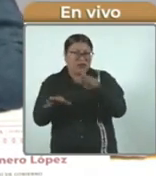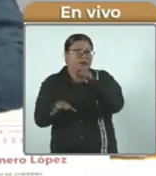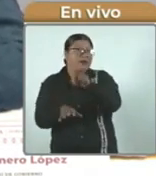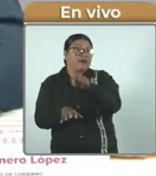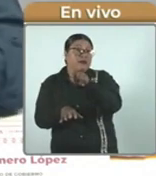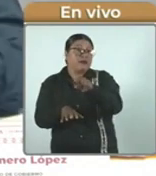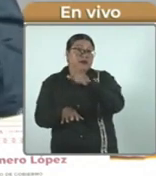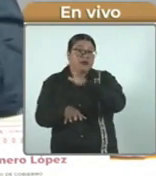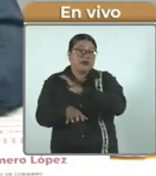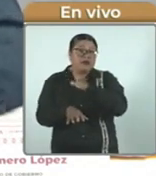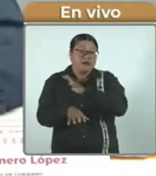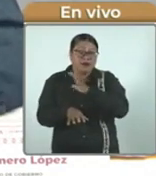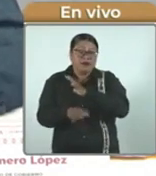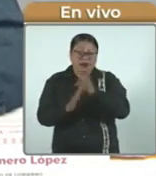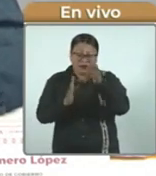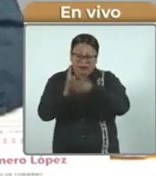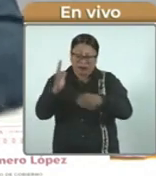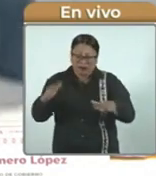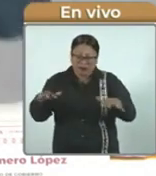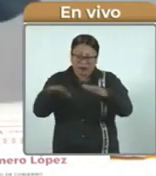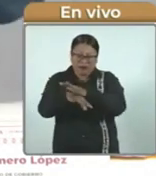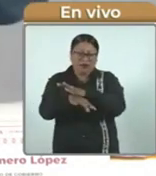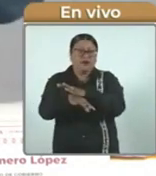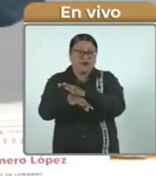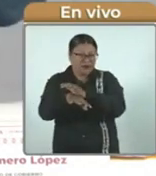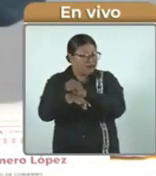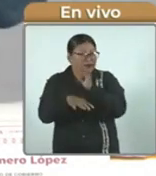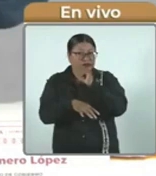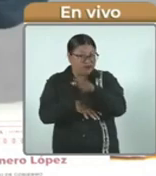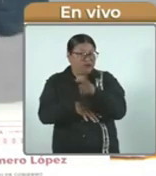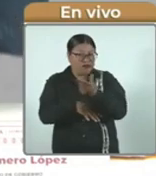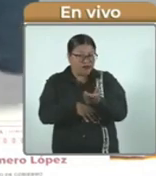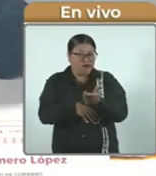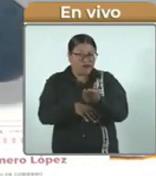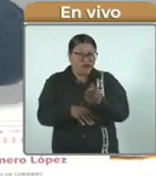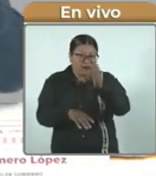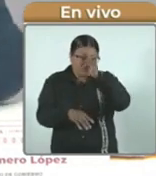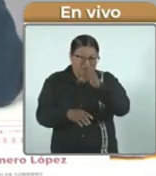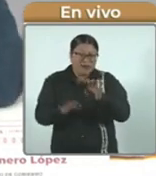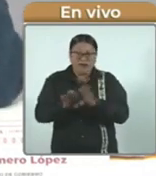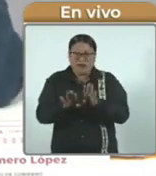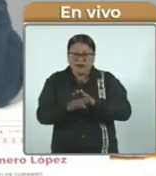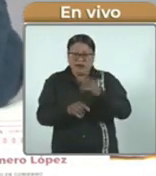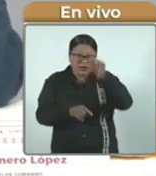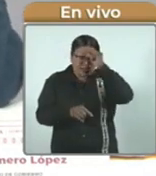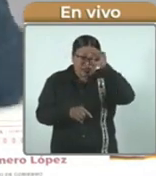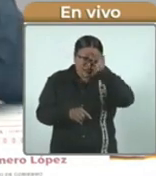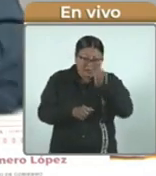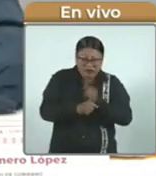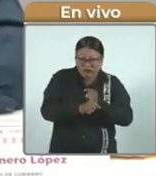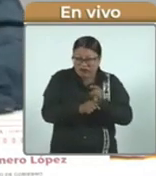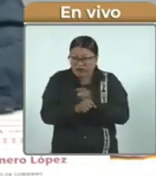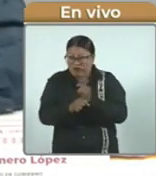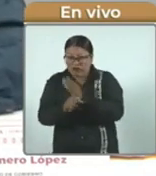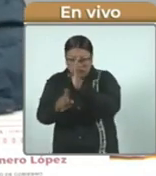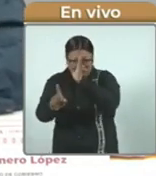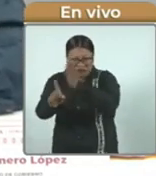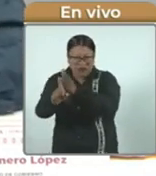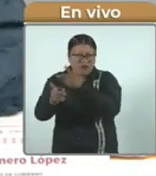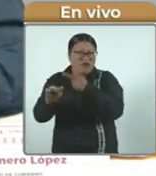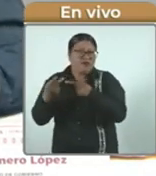una reforma importante para trazar más rutas de inteligencia contra objetivos